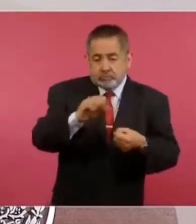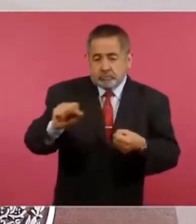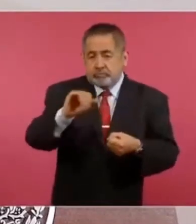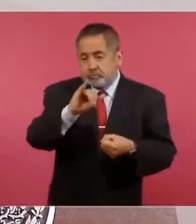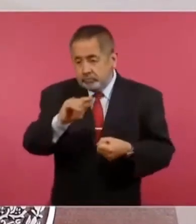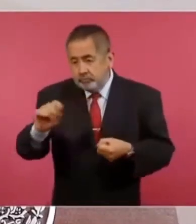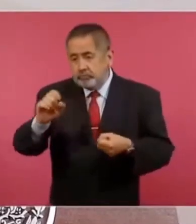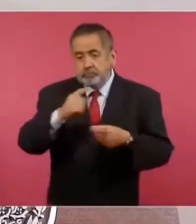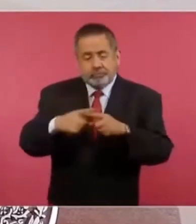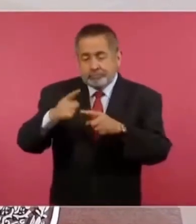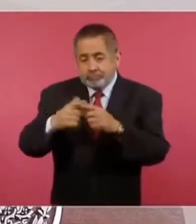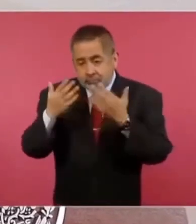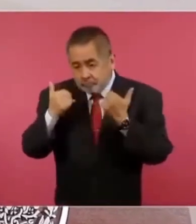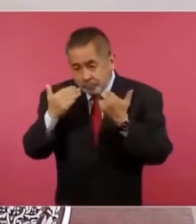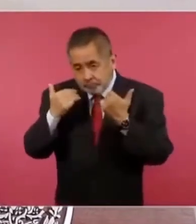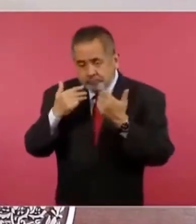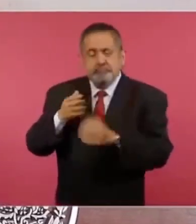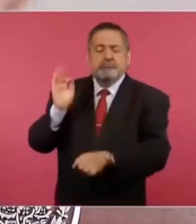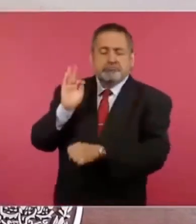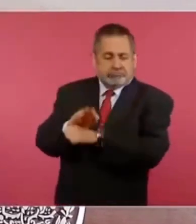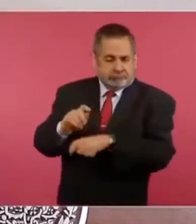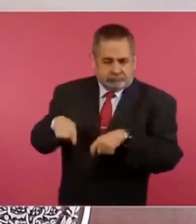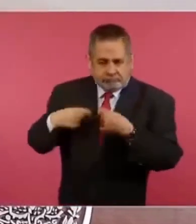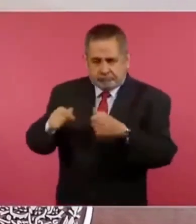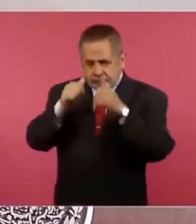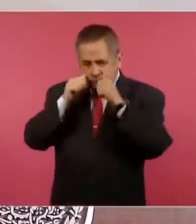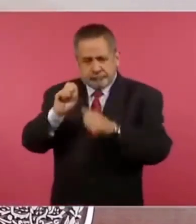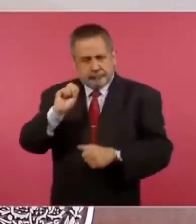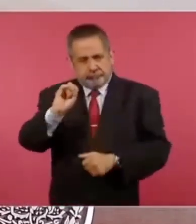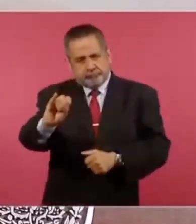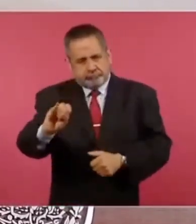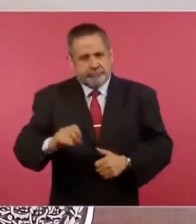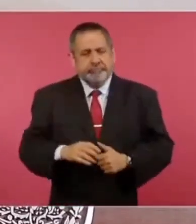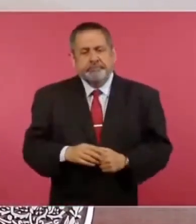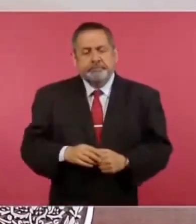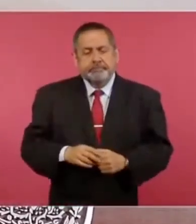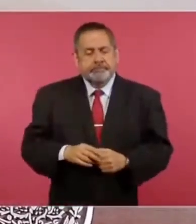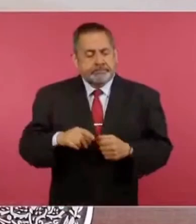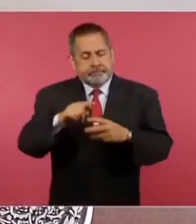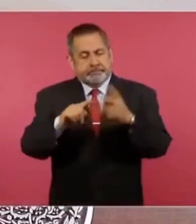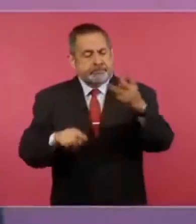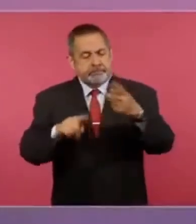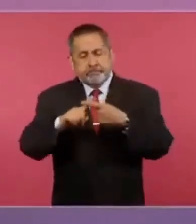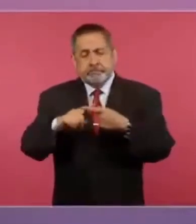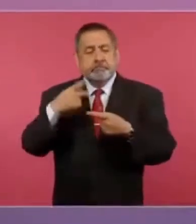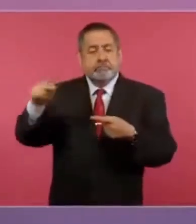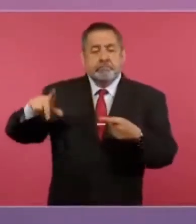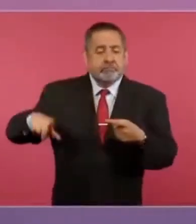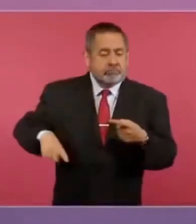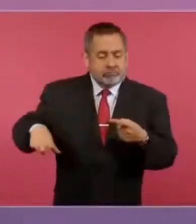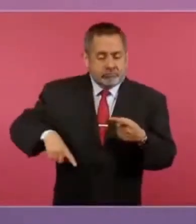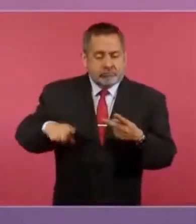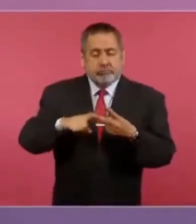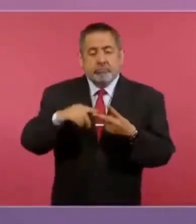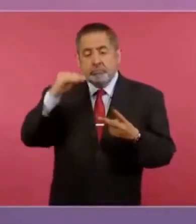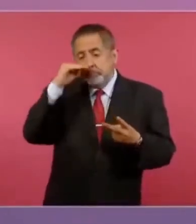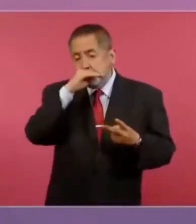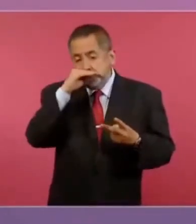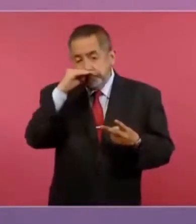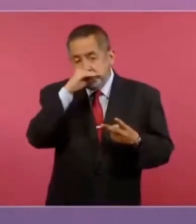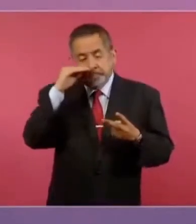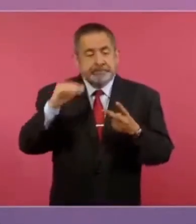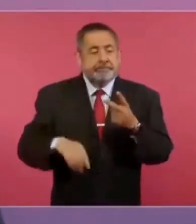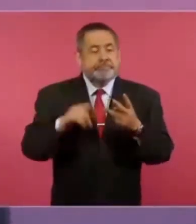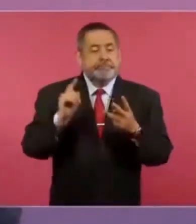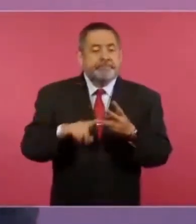hemos descrito aquí, tiene 3 características fundamentales: es pública, es gratuita